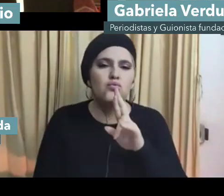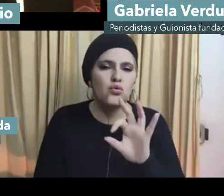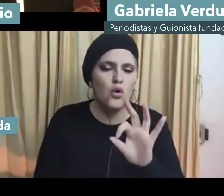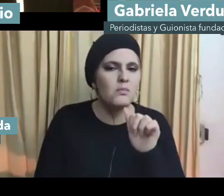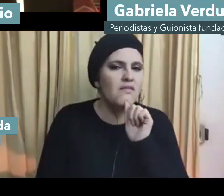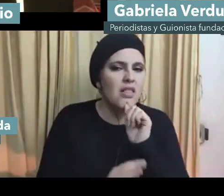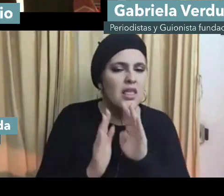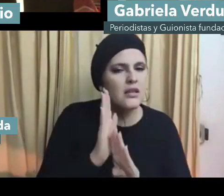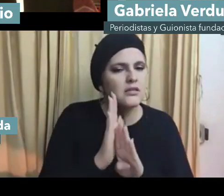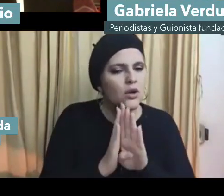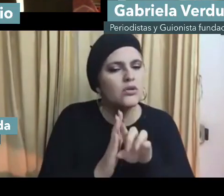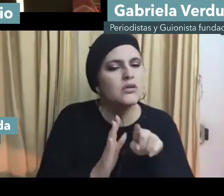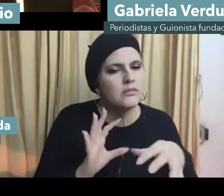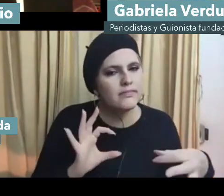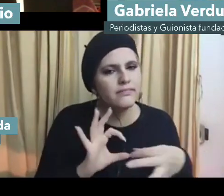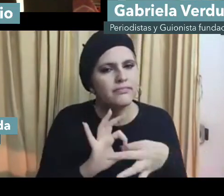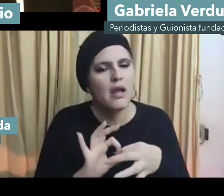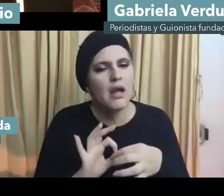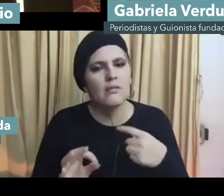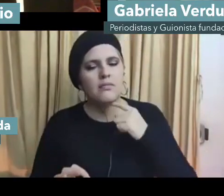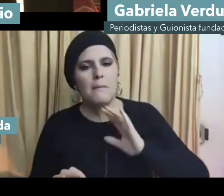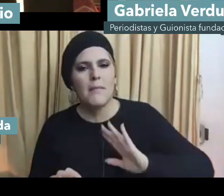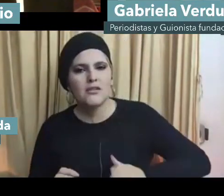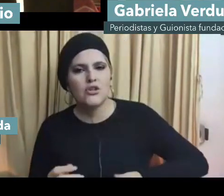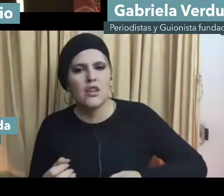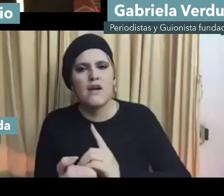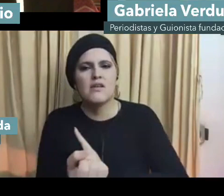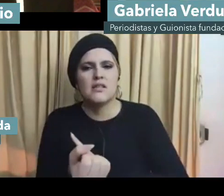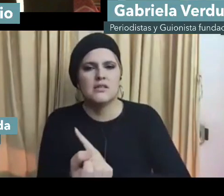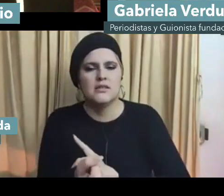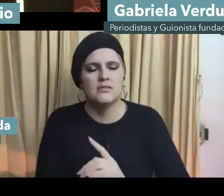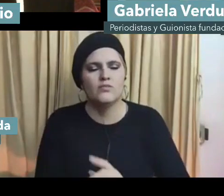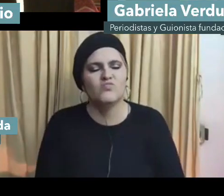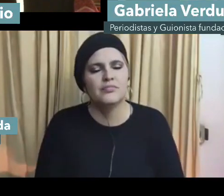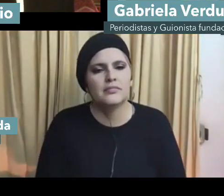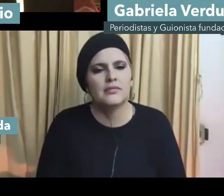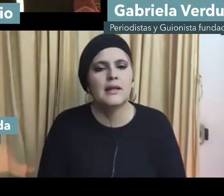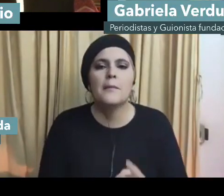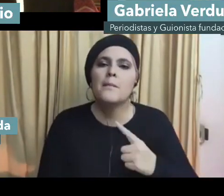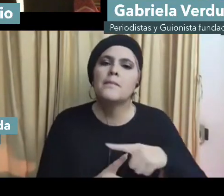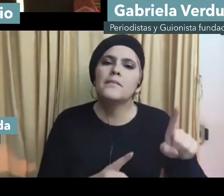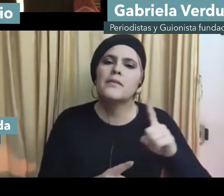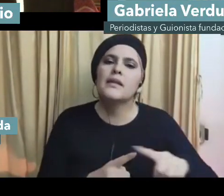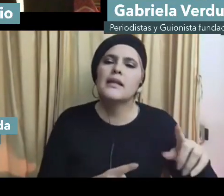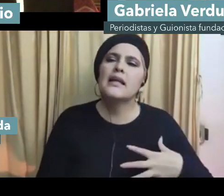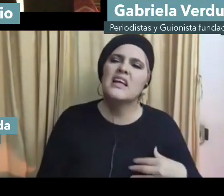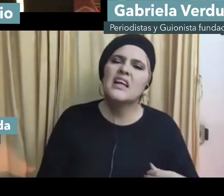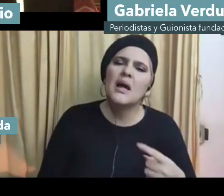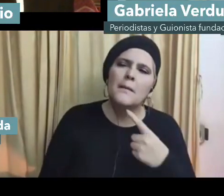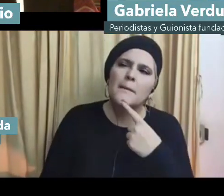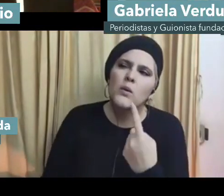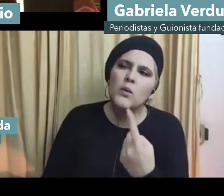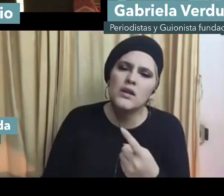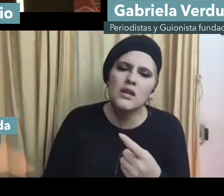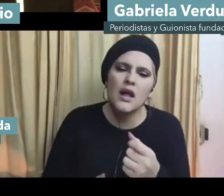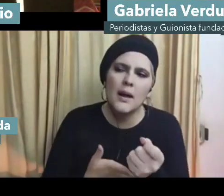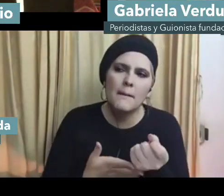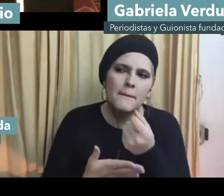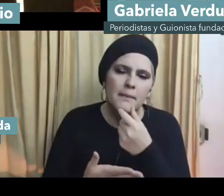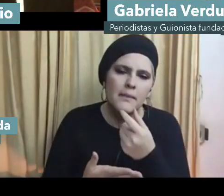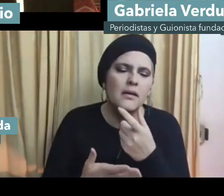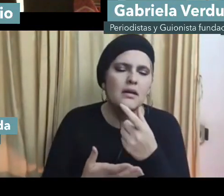asociación. Llegó otra consulta también sobre una hija que toma de praquene por su epilepsia y si eso